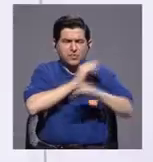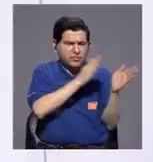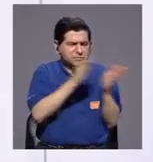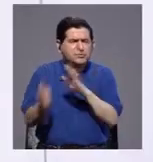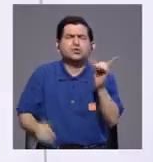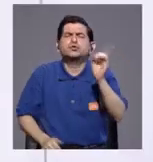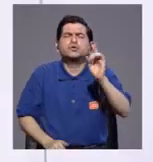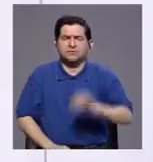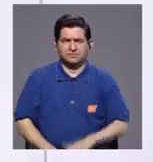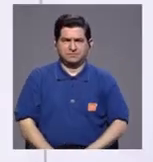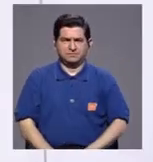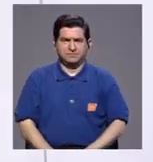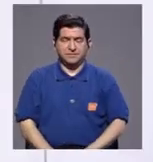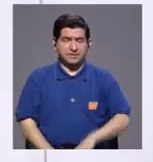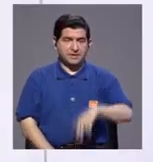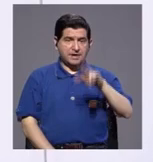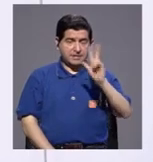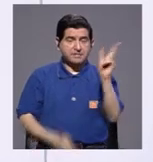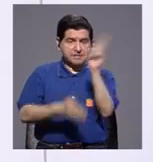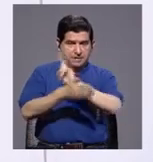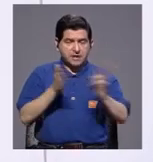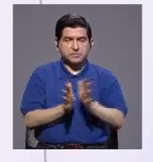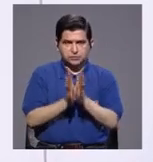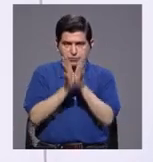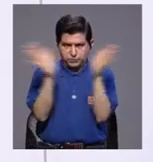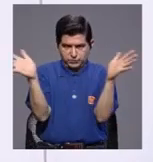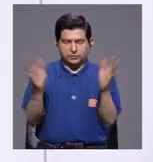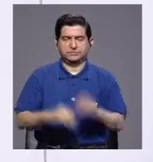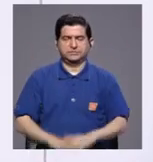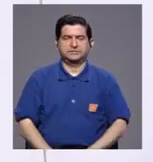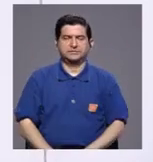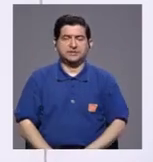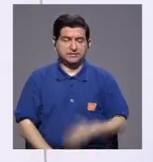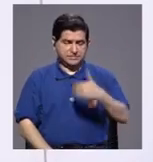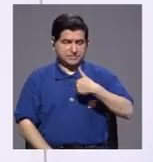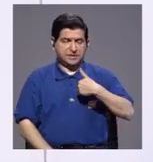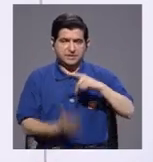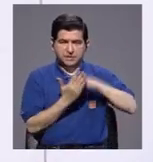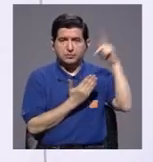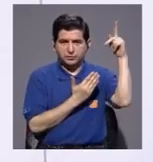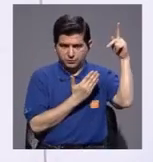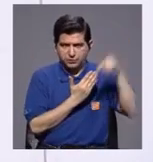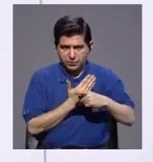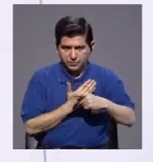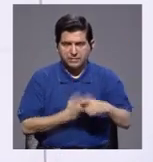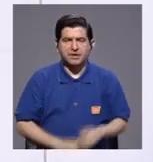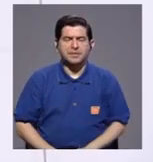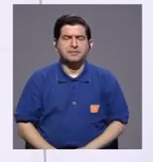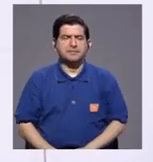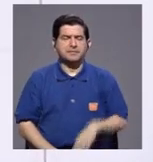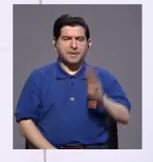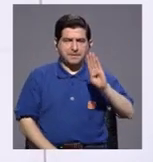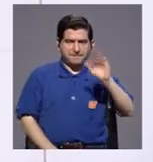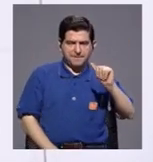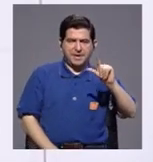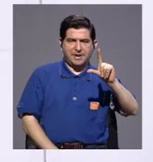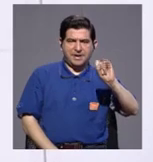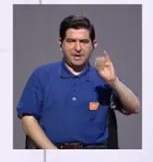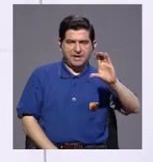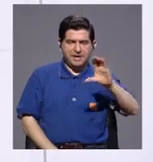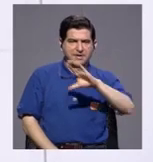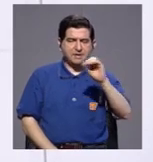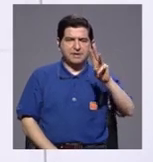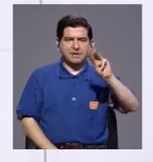bueno las existen tres universidades públicas que cuentan con programas de bachillerato licenciatura y